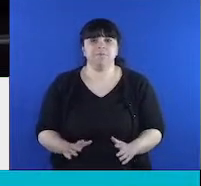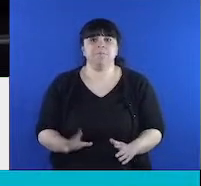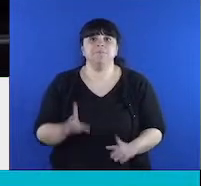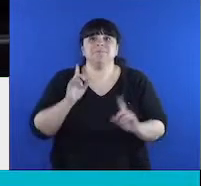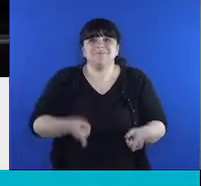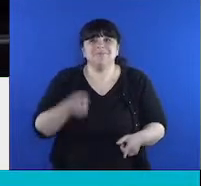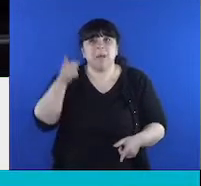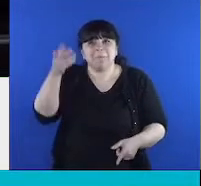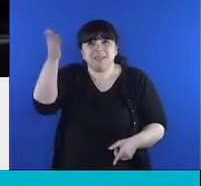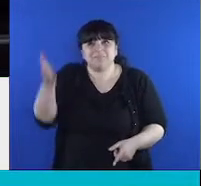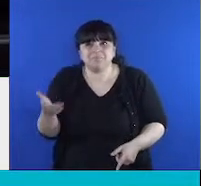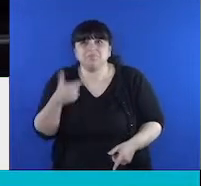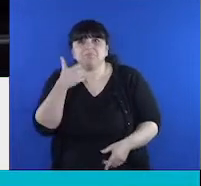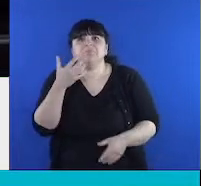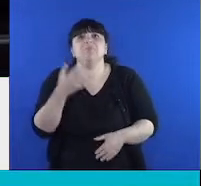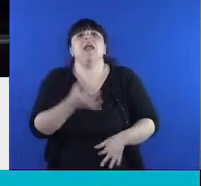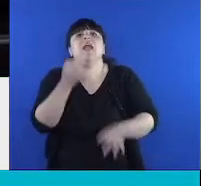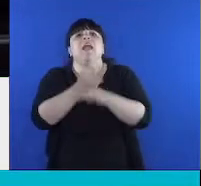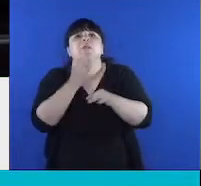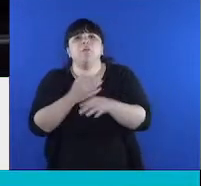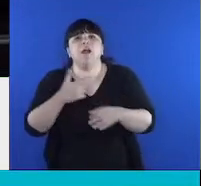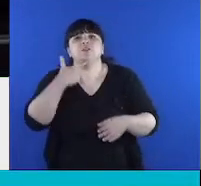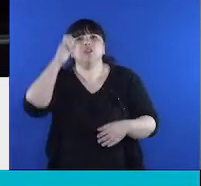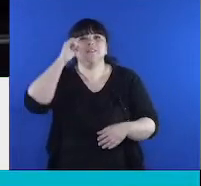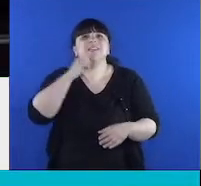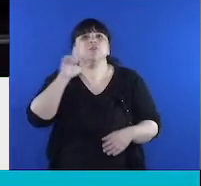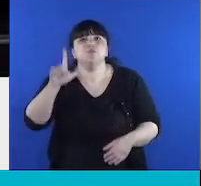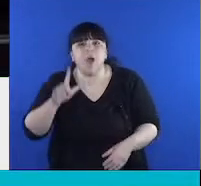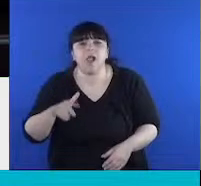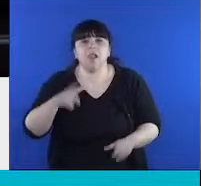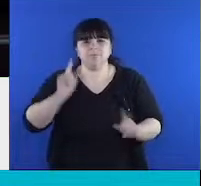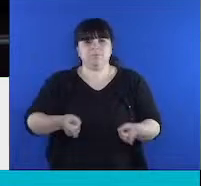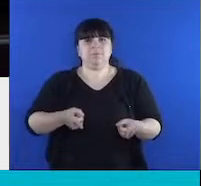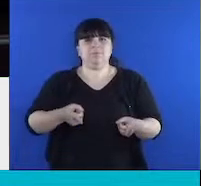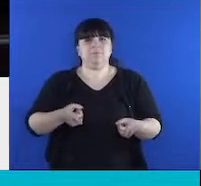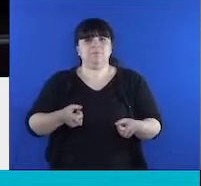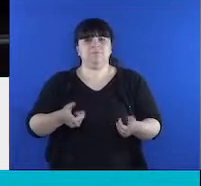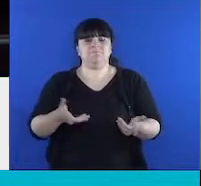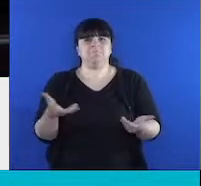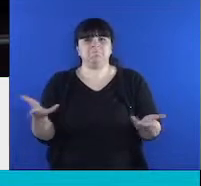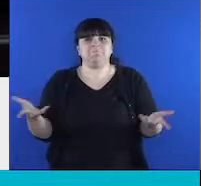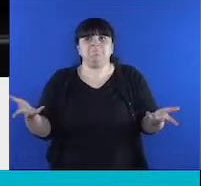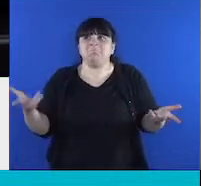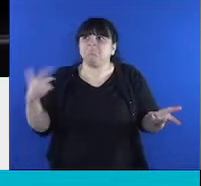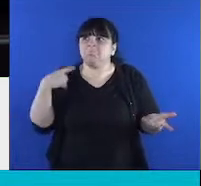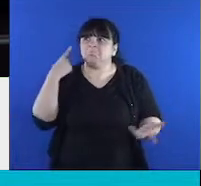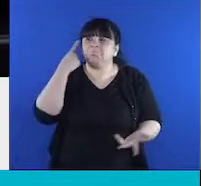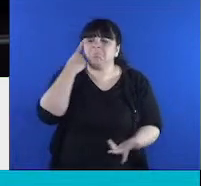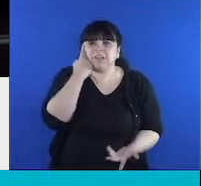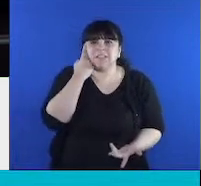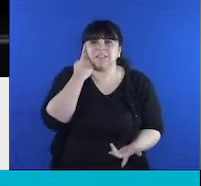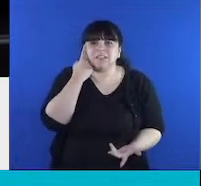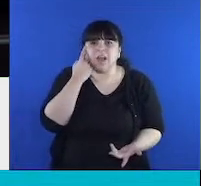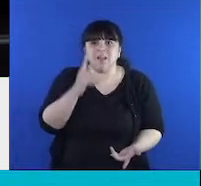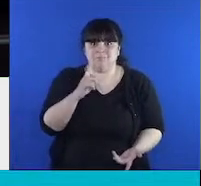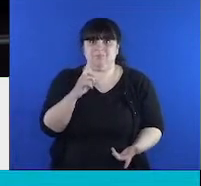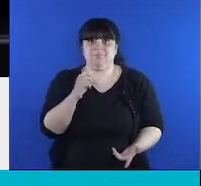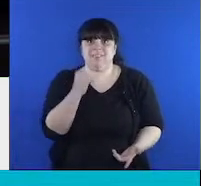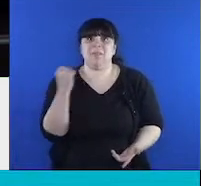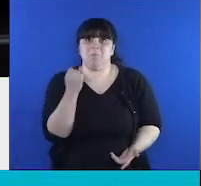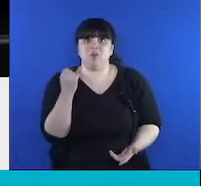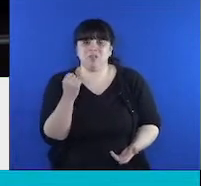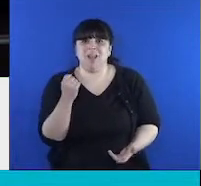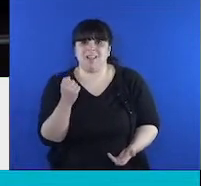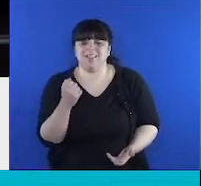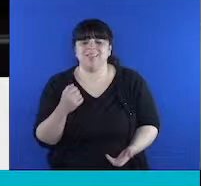sexual, y yo pienso qué importante es la educación sexual en los niños, ¿no?